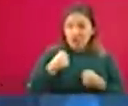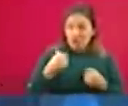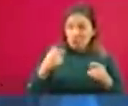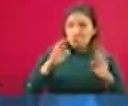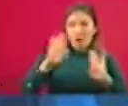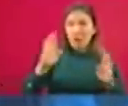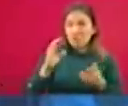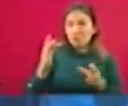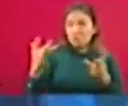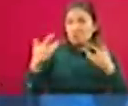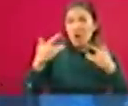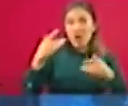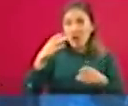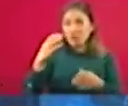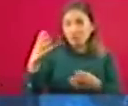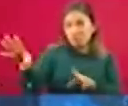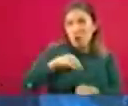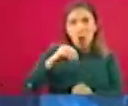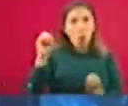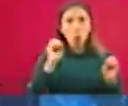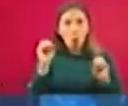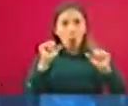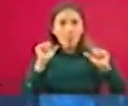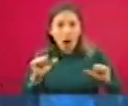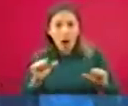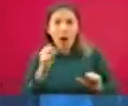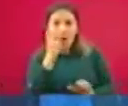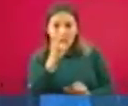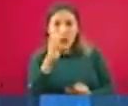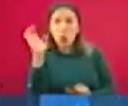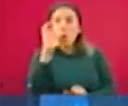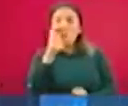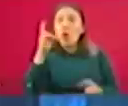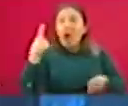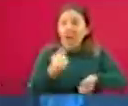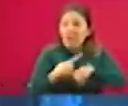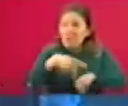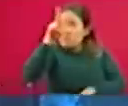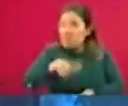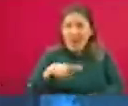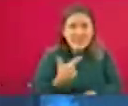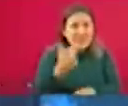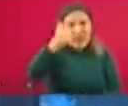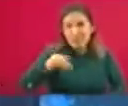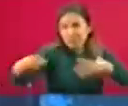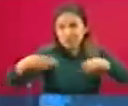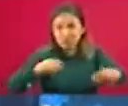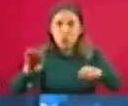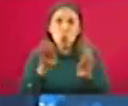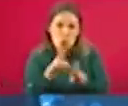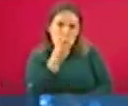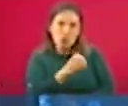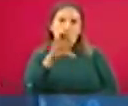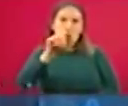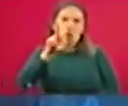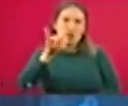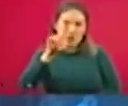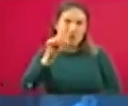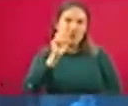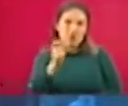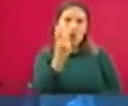anticuerpos. Desafortunadamente, este hoyo en el conocimiento científico no permite validar